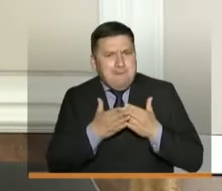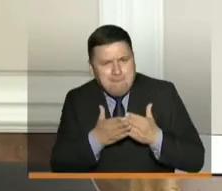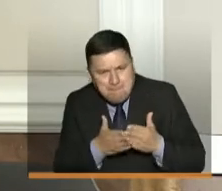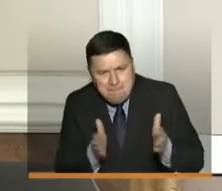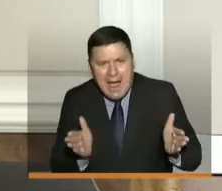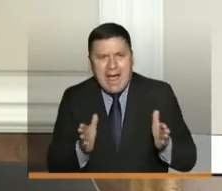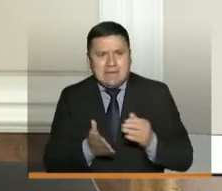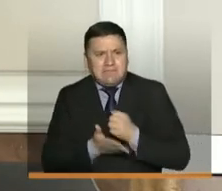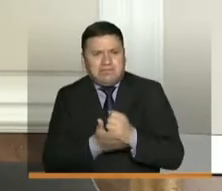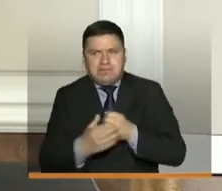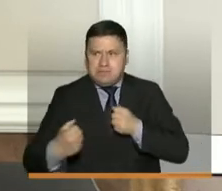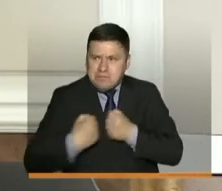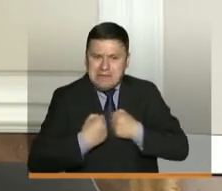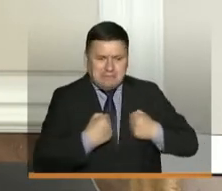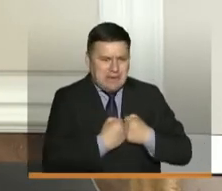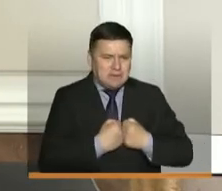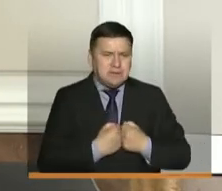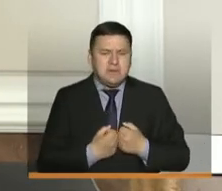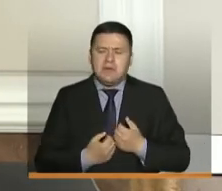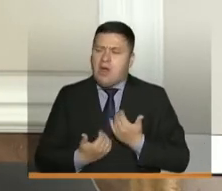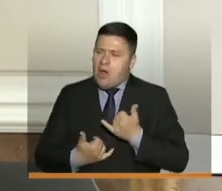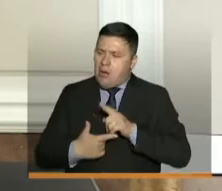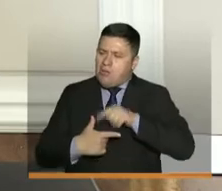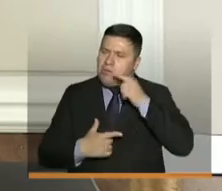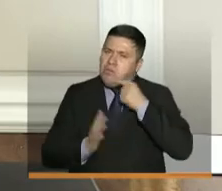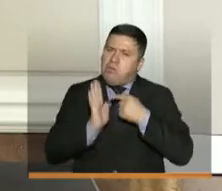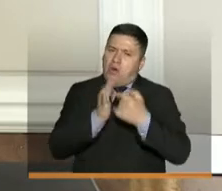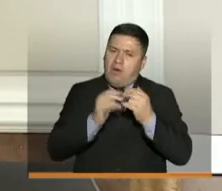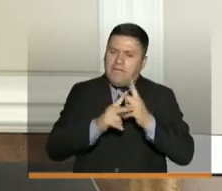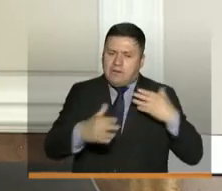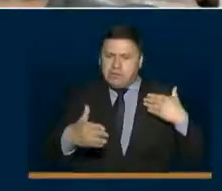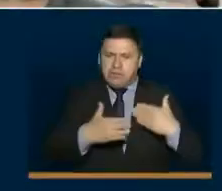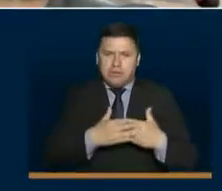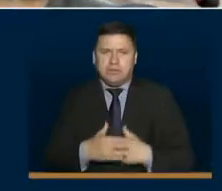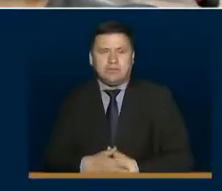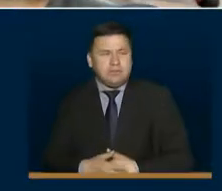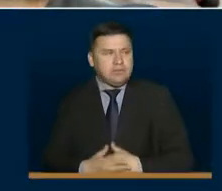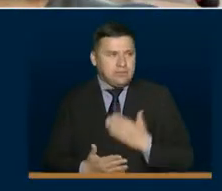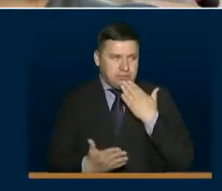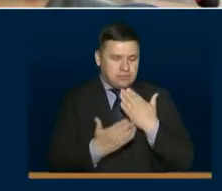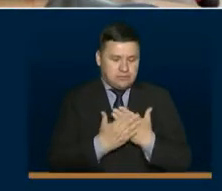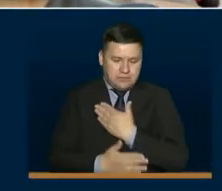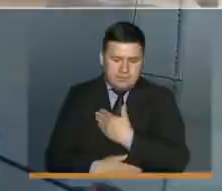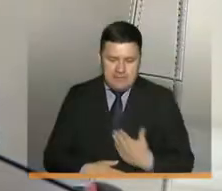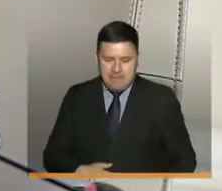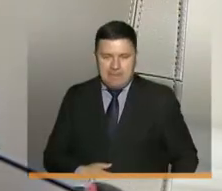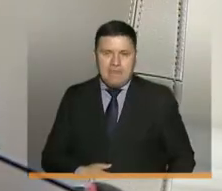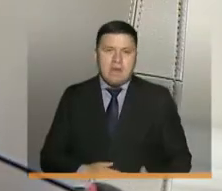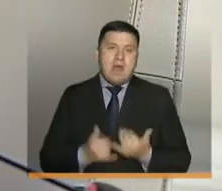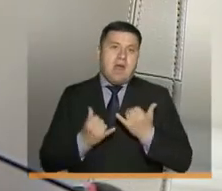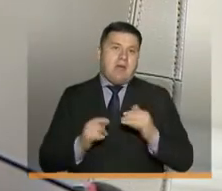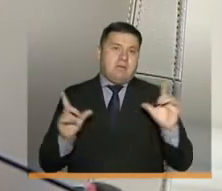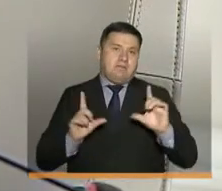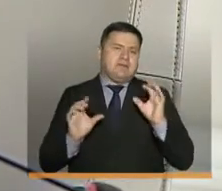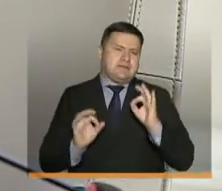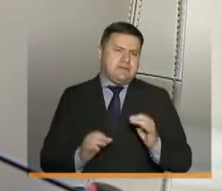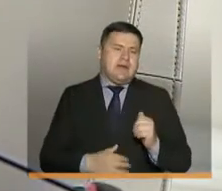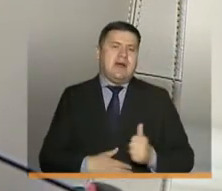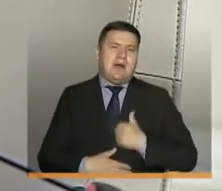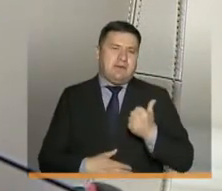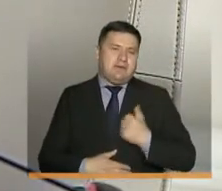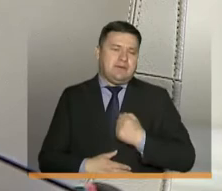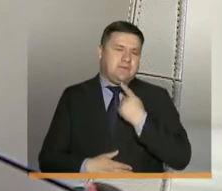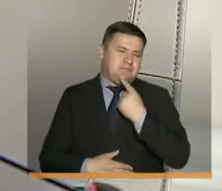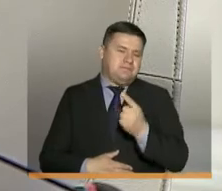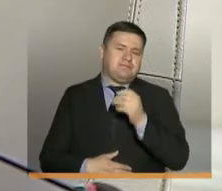ampliándose esta alianza y cuál es el balance que tenemos hasta la fecha. Gracias, presidente. Yo creo que en este programa siempre aprovecho